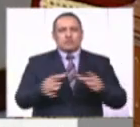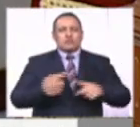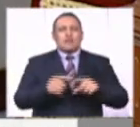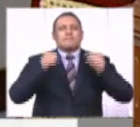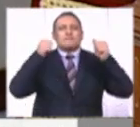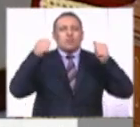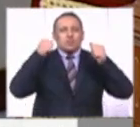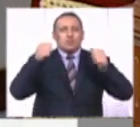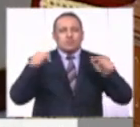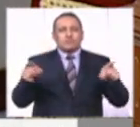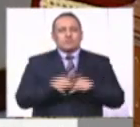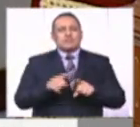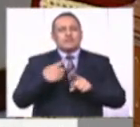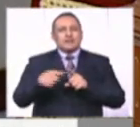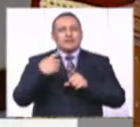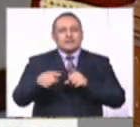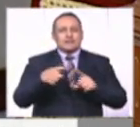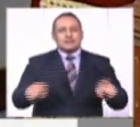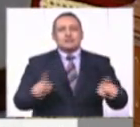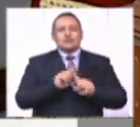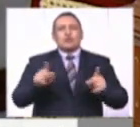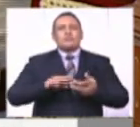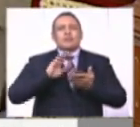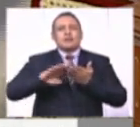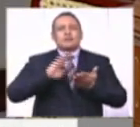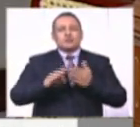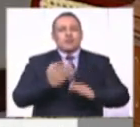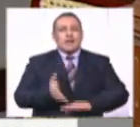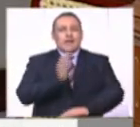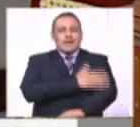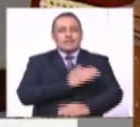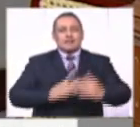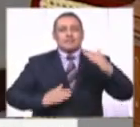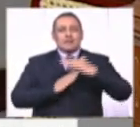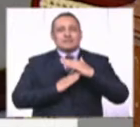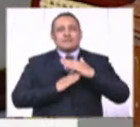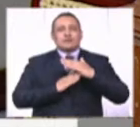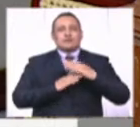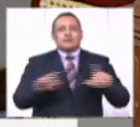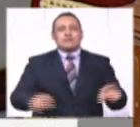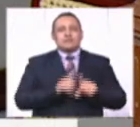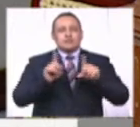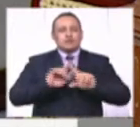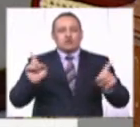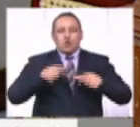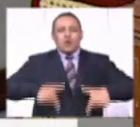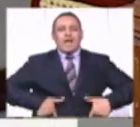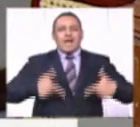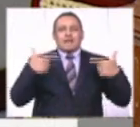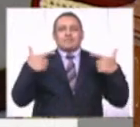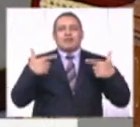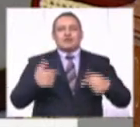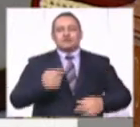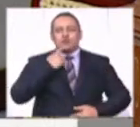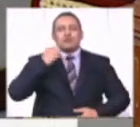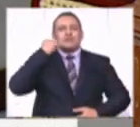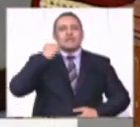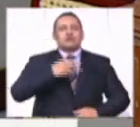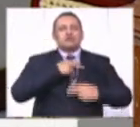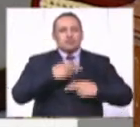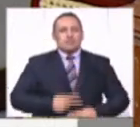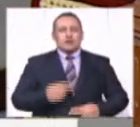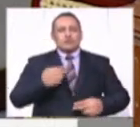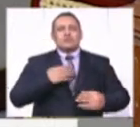manifestaciones protestas sin autorización previa pacíficamente y Sin armas son derechos humanos de